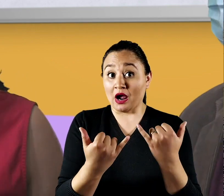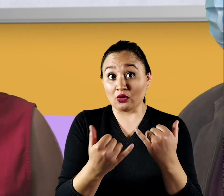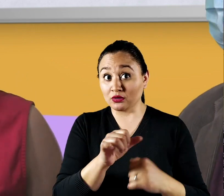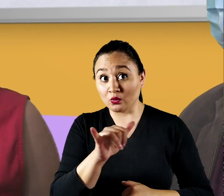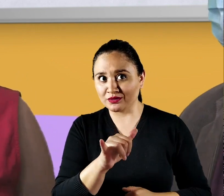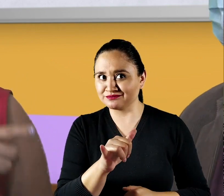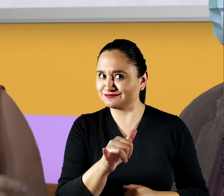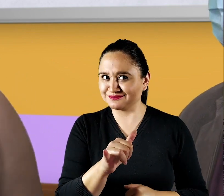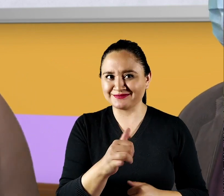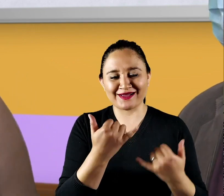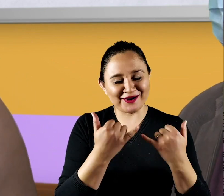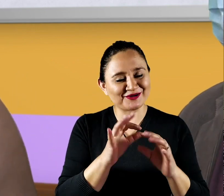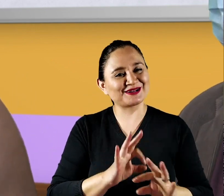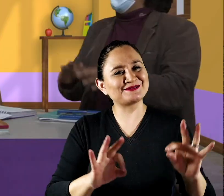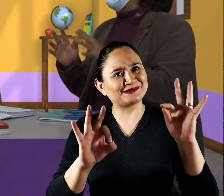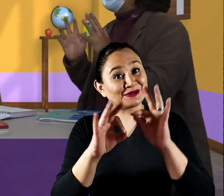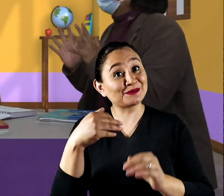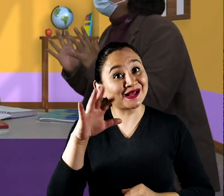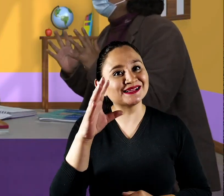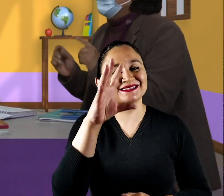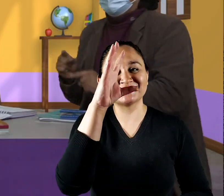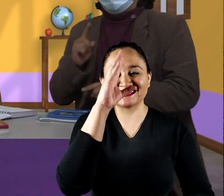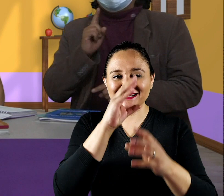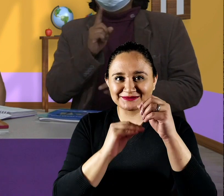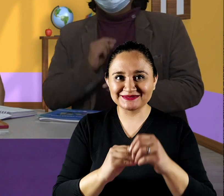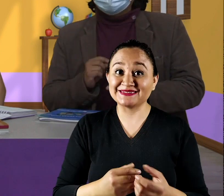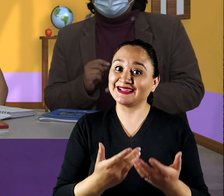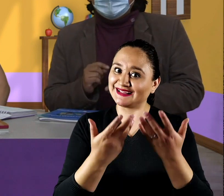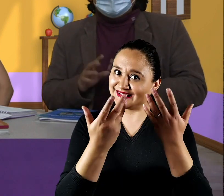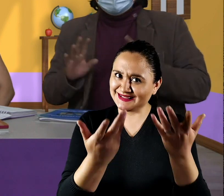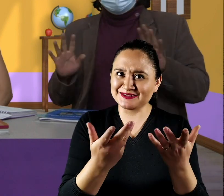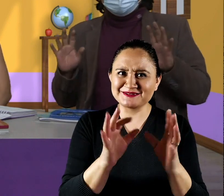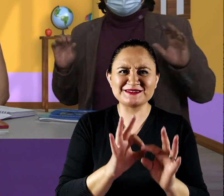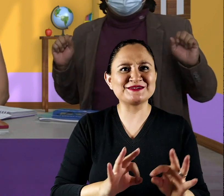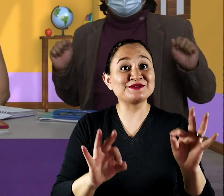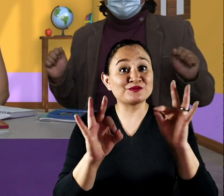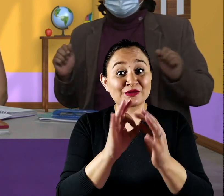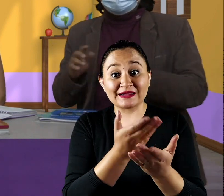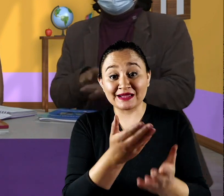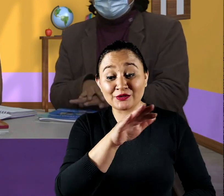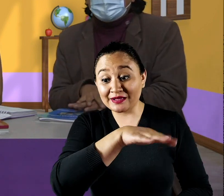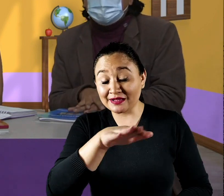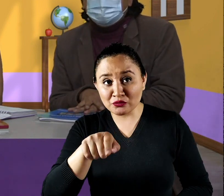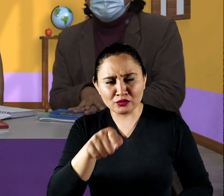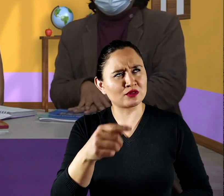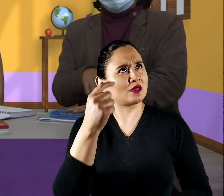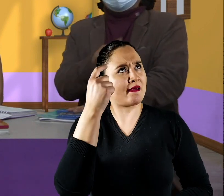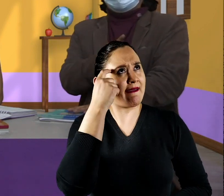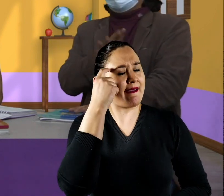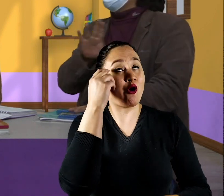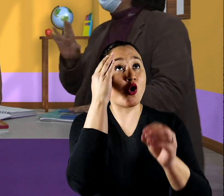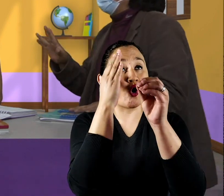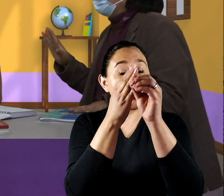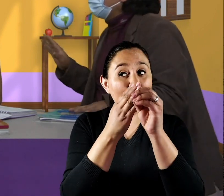es el progreso de los aprendizajes. Exacto. Lo que importa es si los estudiantes están alcanzando los objetivos de